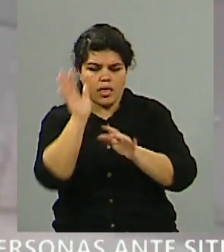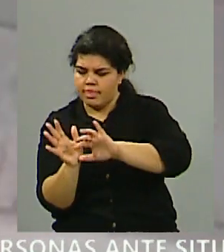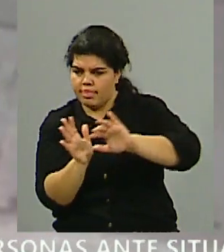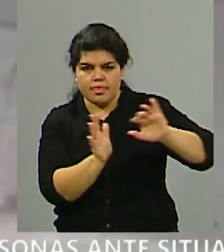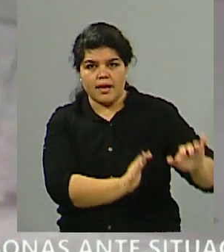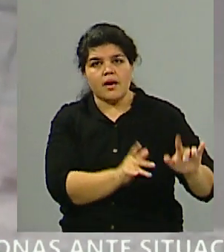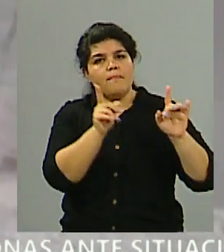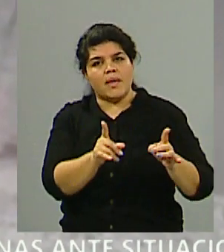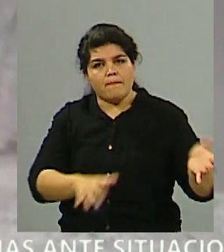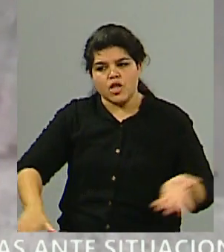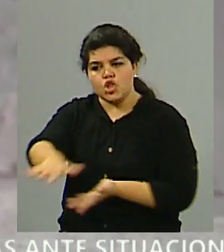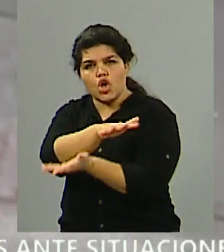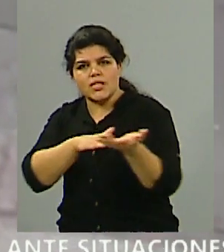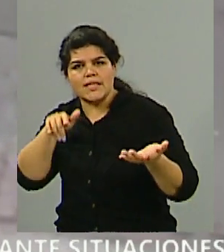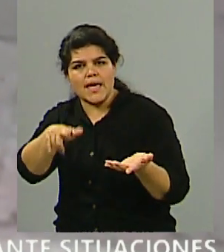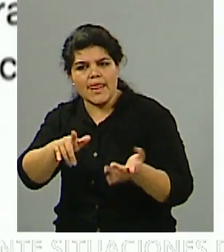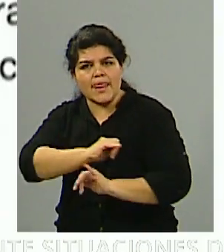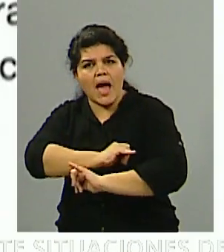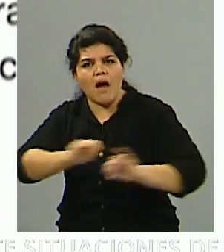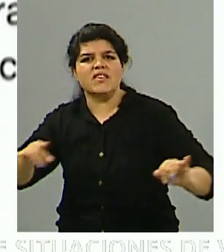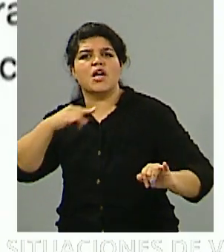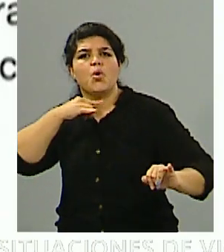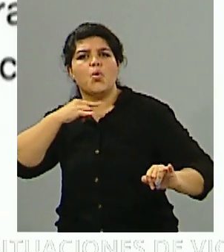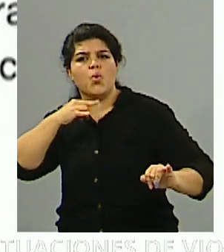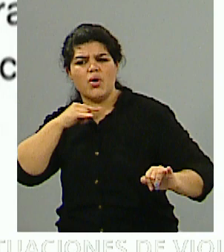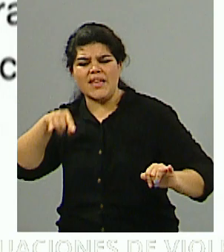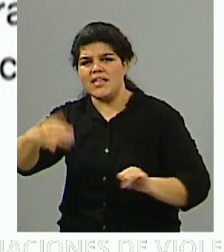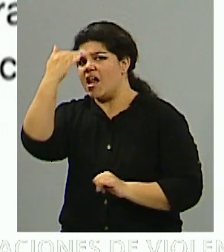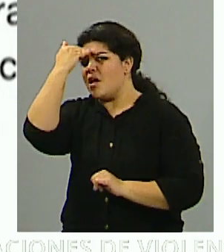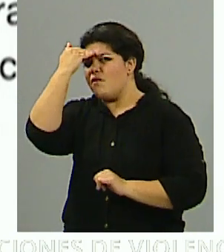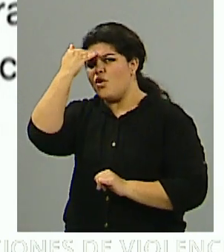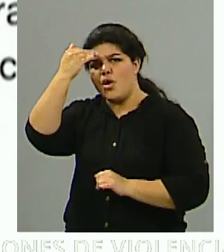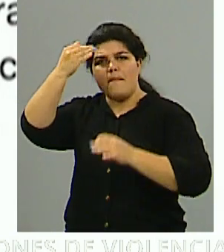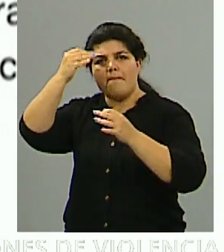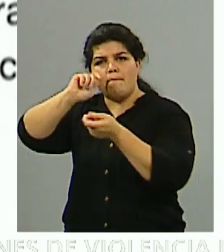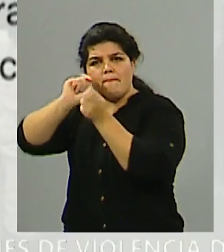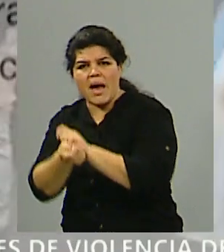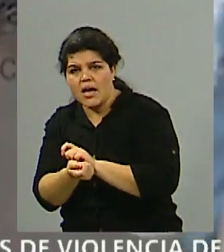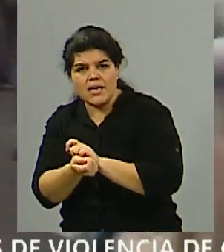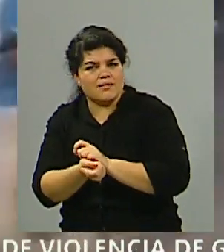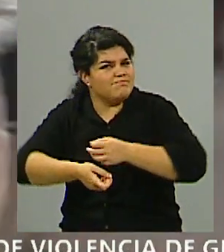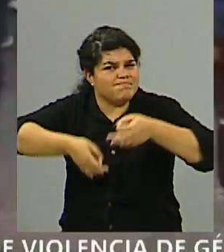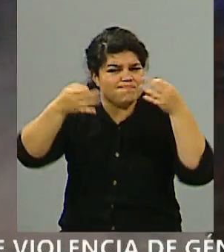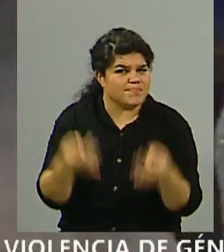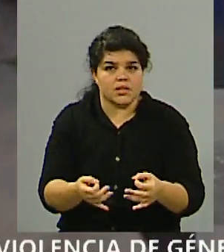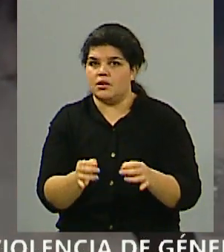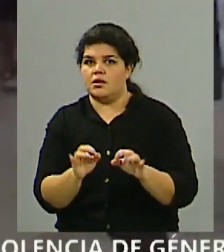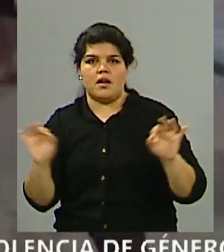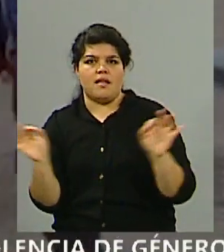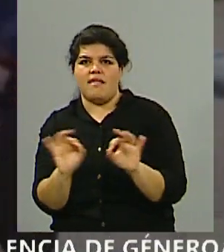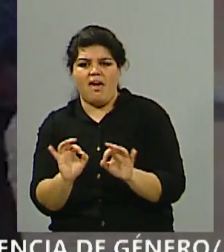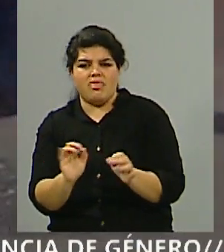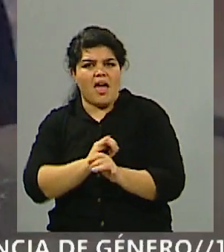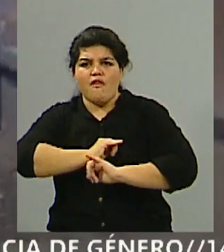hincapié en que la reforma constitucional no fue debidamente informada, que recién en estos últimos días se han visto las